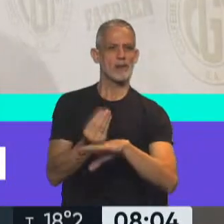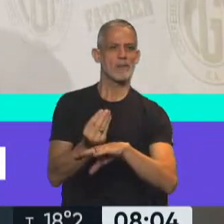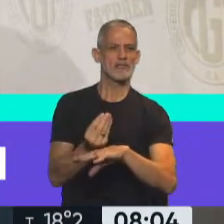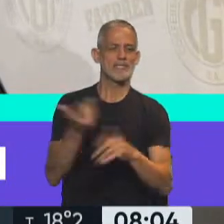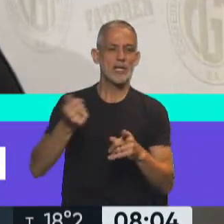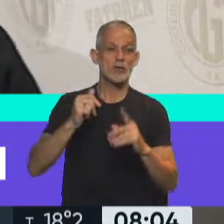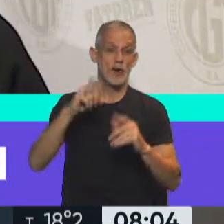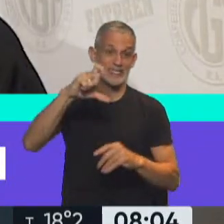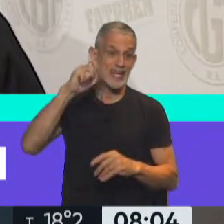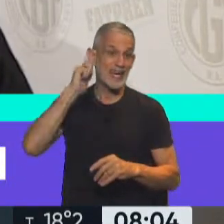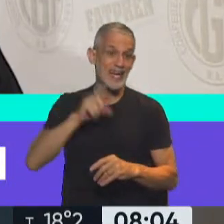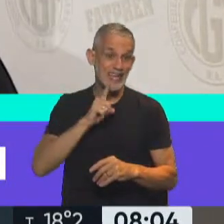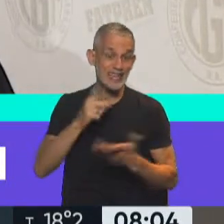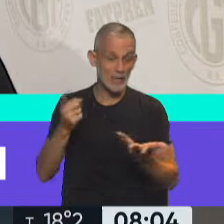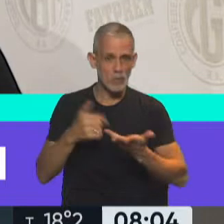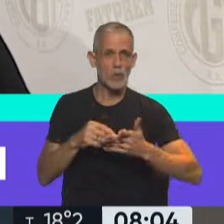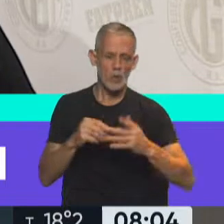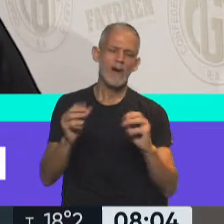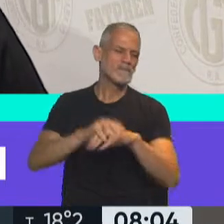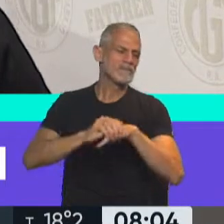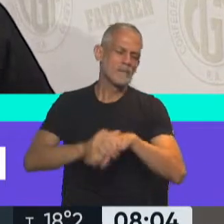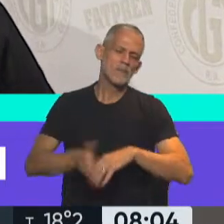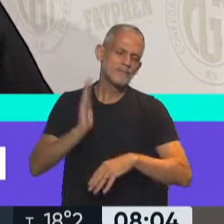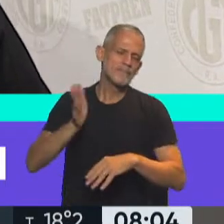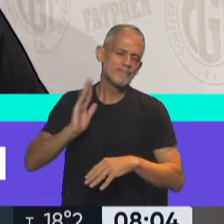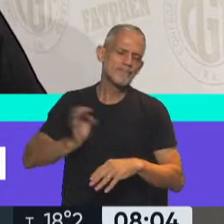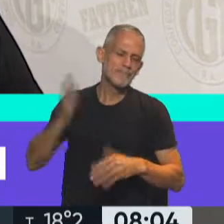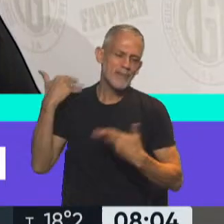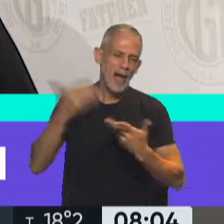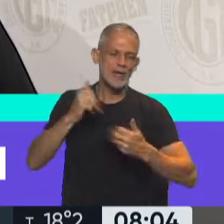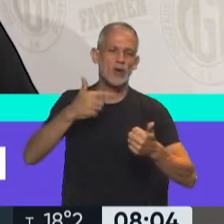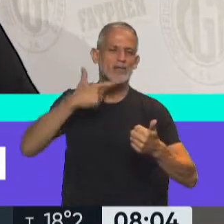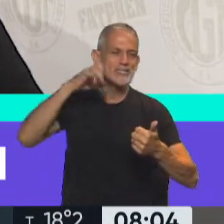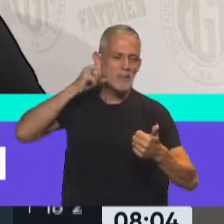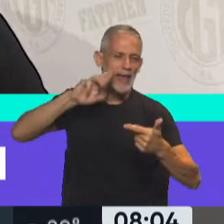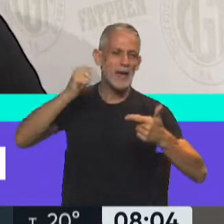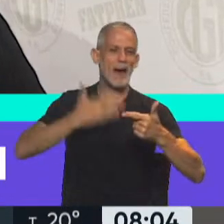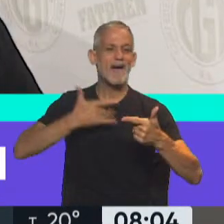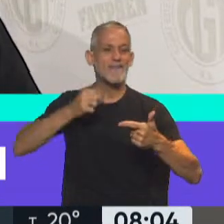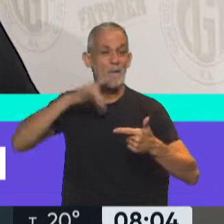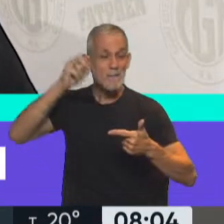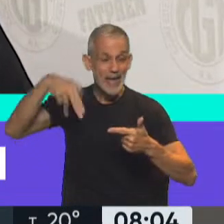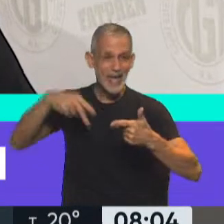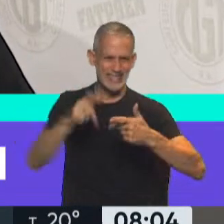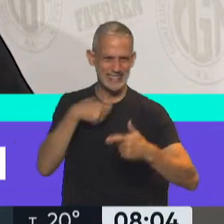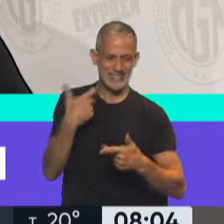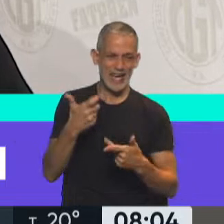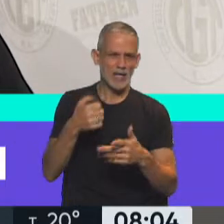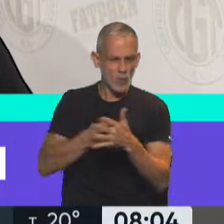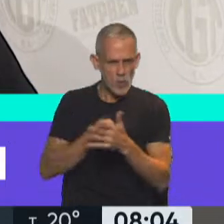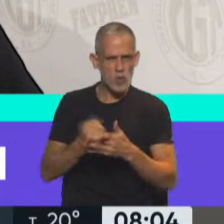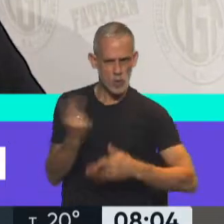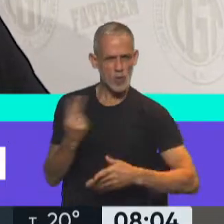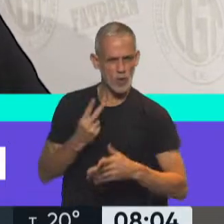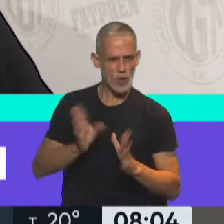a la CGT, tenemos una larga amistad con los compañeros del CIPREVA y del FATPREN, compañeros de militancia, de